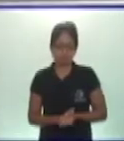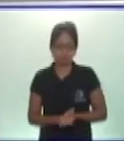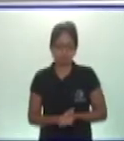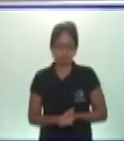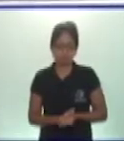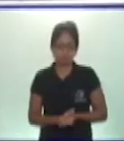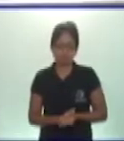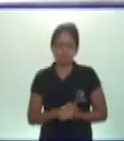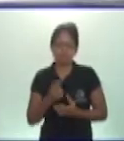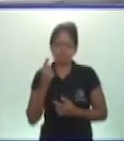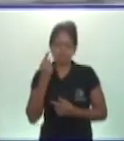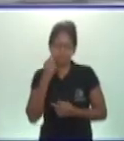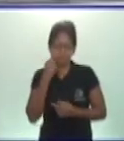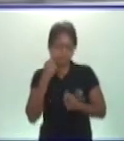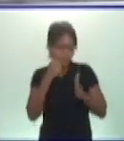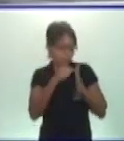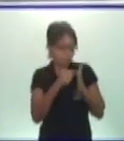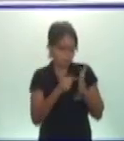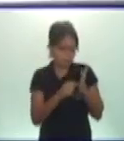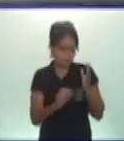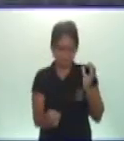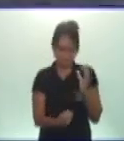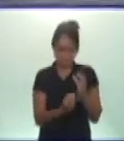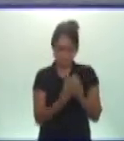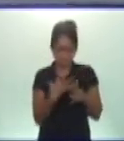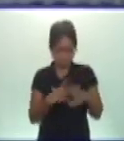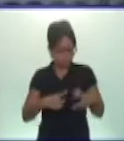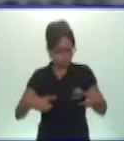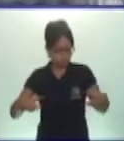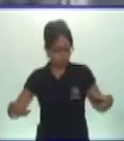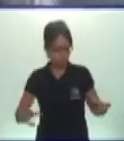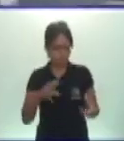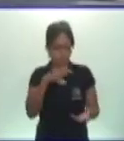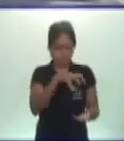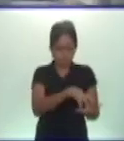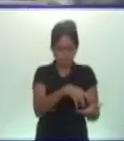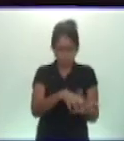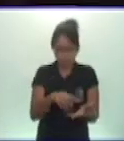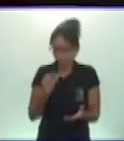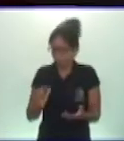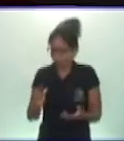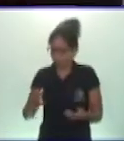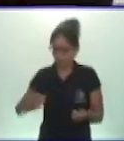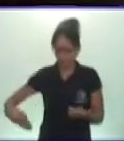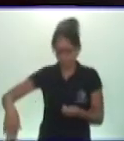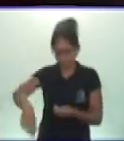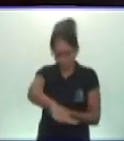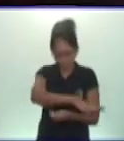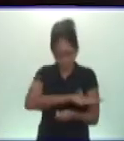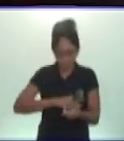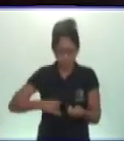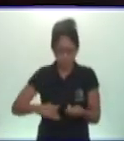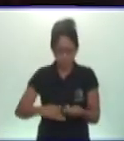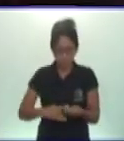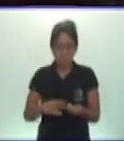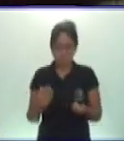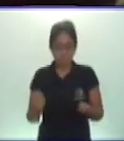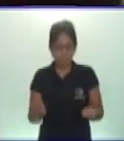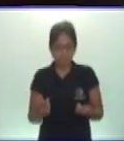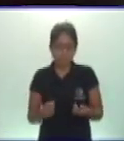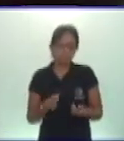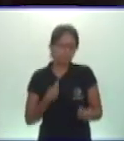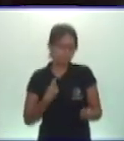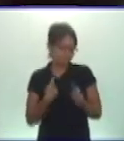Para conocer detalles del surgimiento y expansión del asentamiento humano alrededor de la bahía, conversamos con el doctor en ciencia